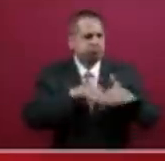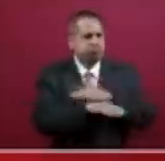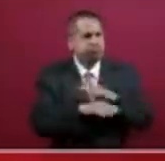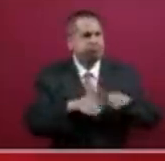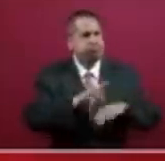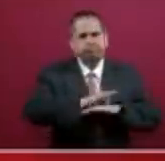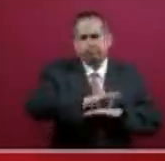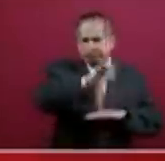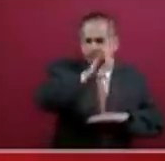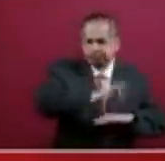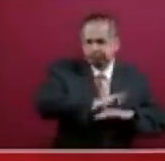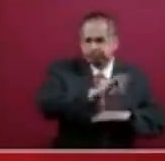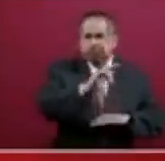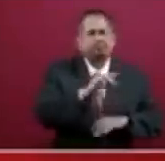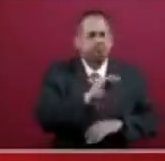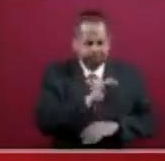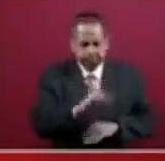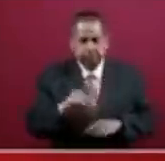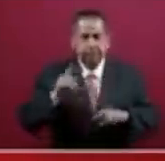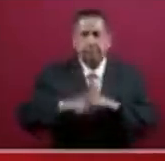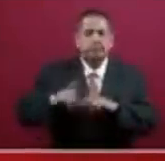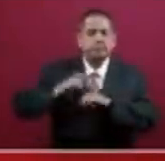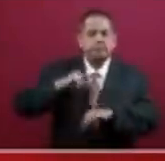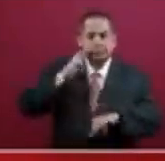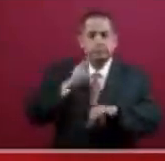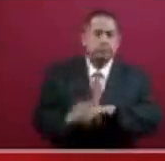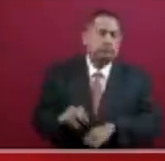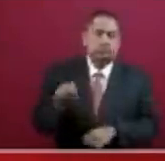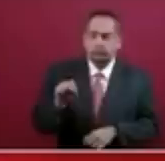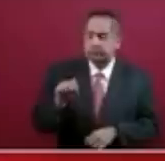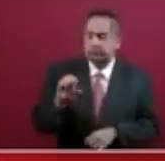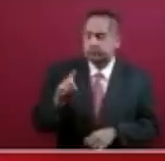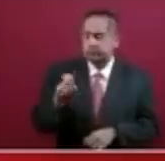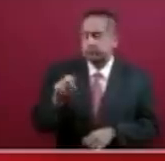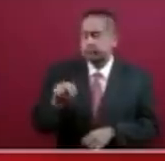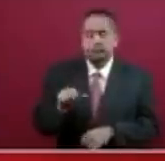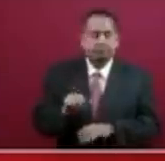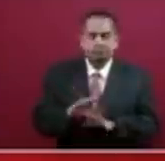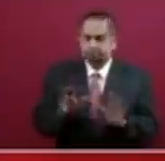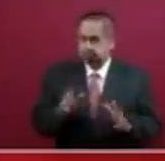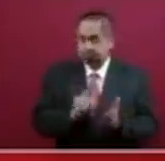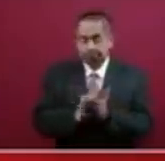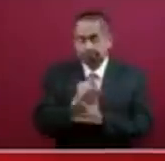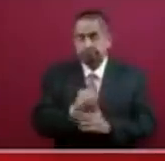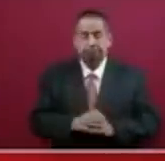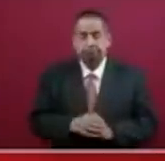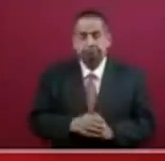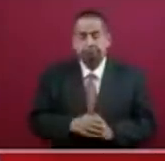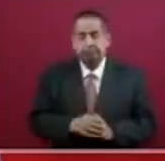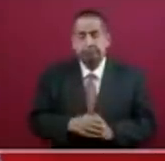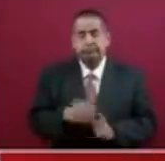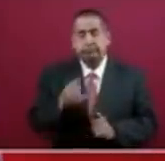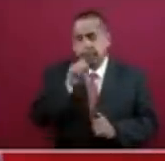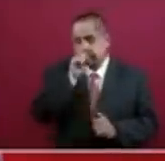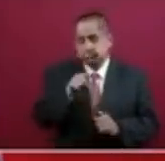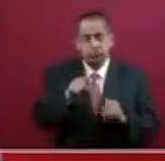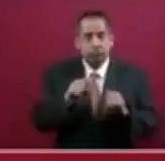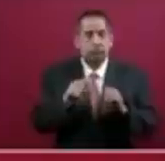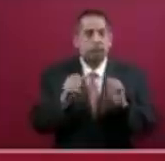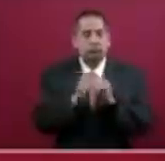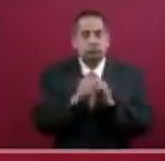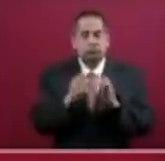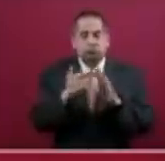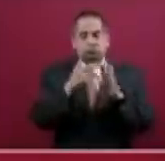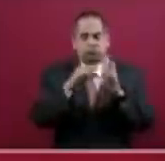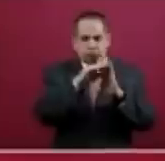por la Secretaría de la Defensa y con las normas